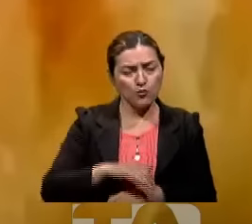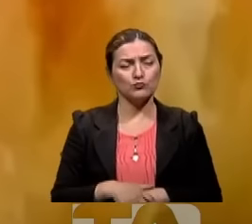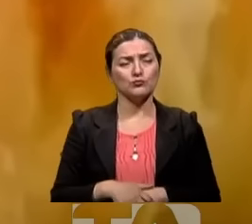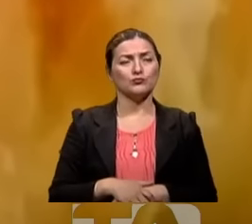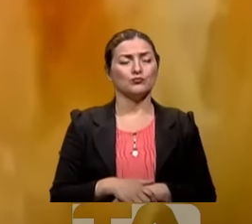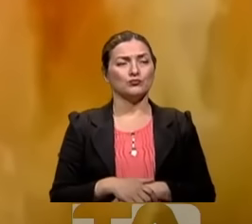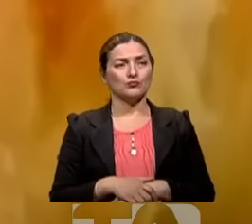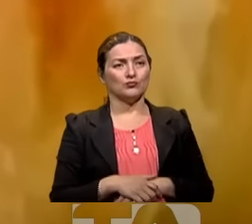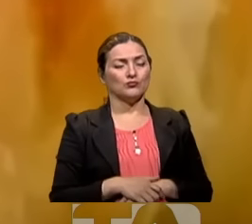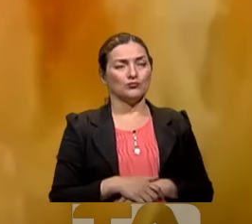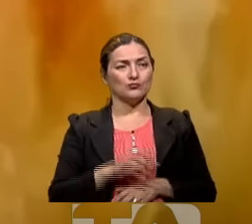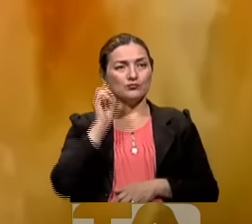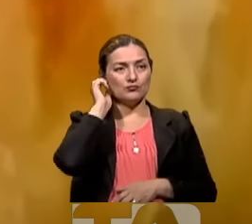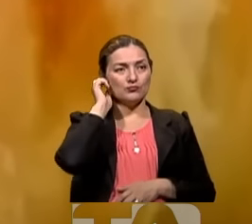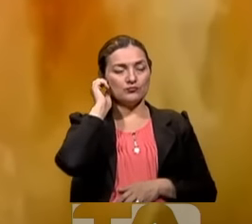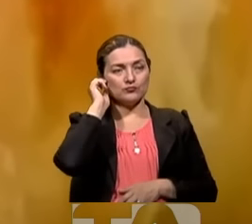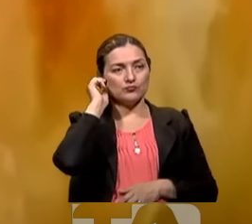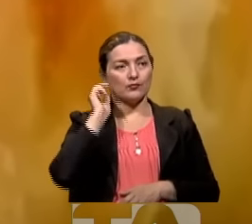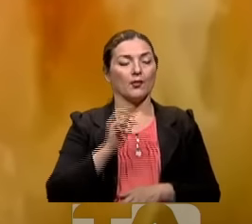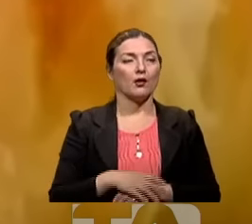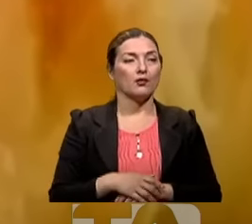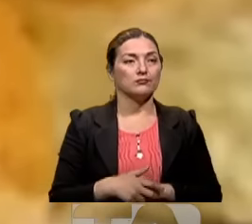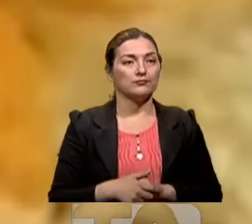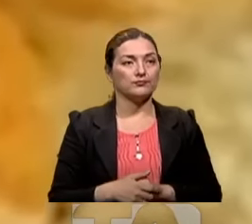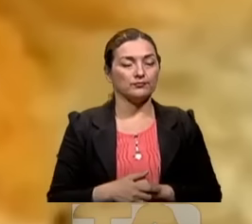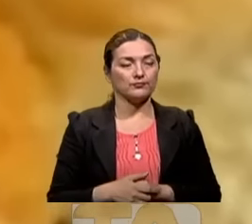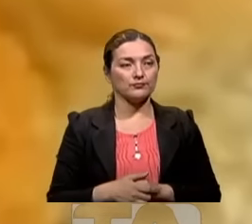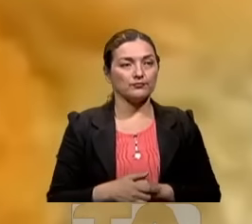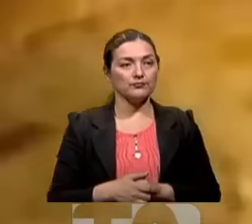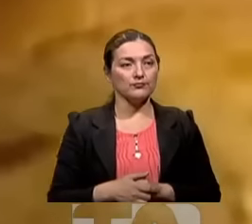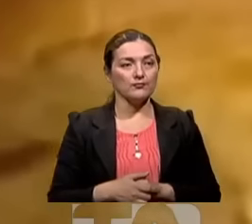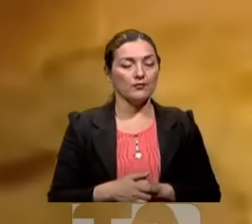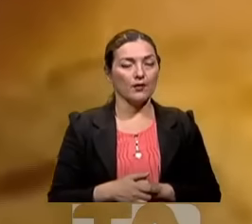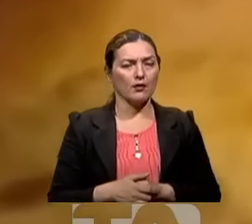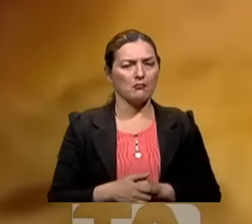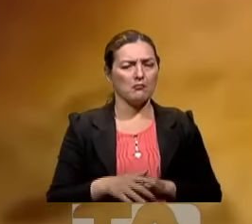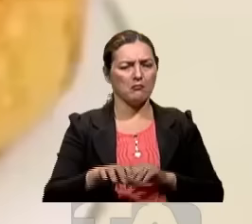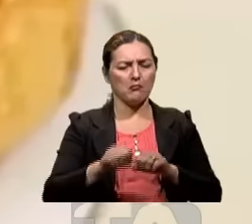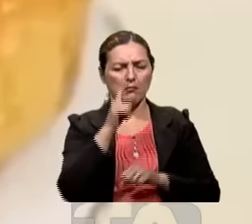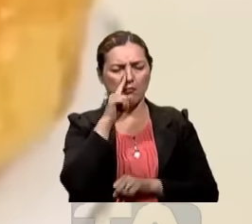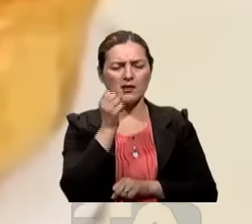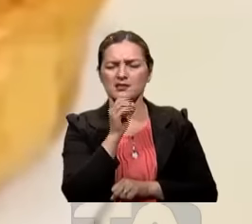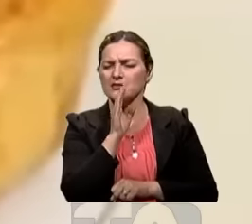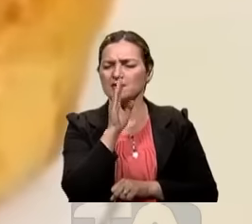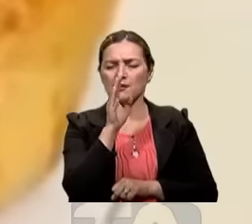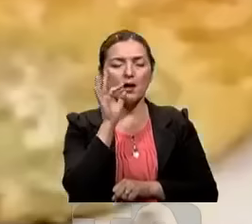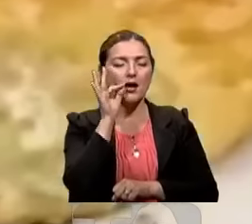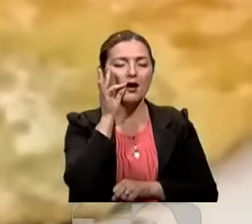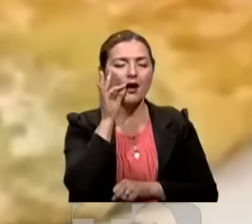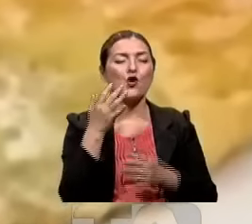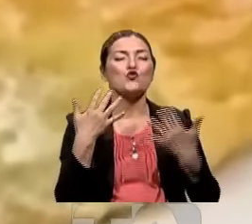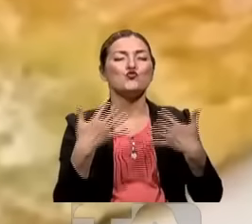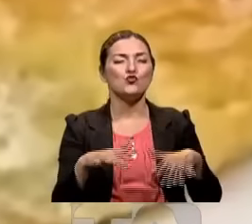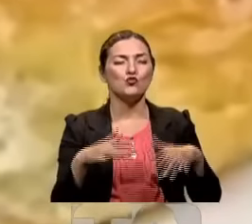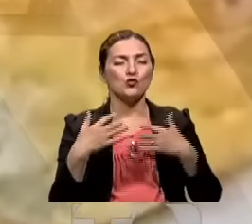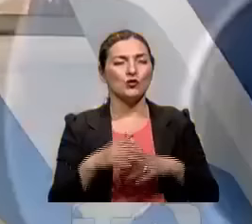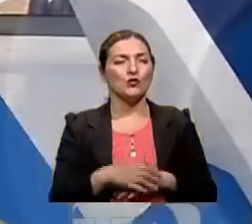Bruno? Con pan de Bruno. ¿Dónde no puede faltar un pan? y que sabe delicioso, sabe a